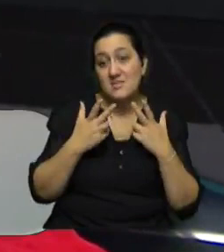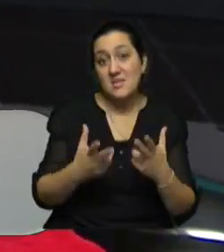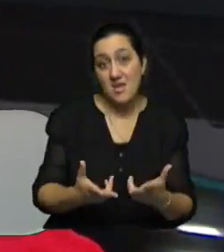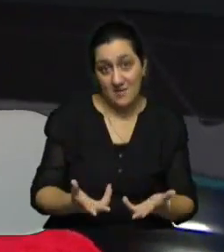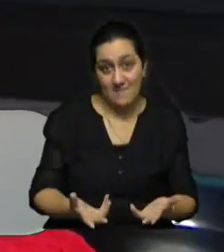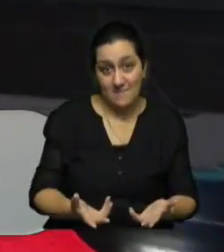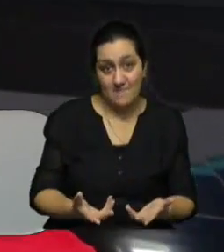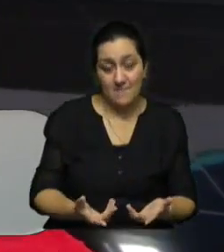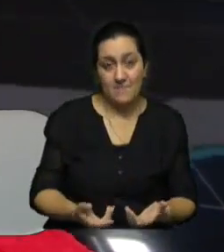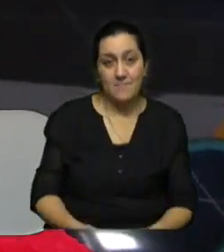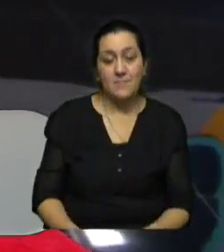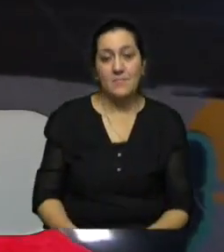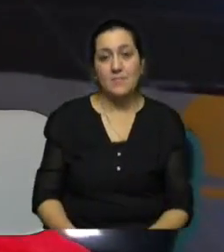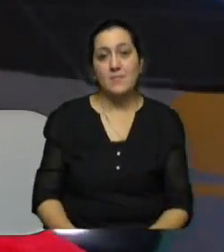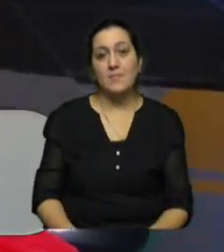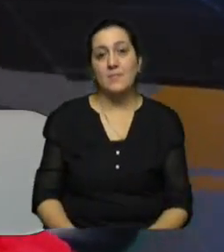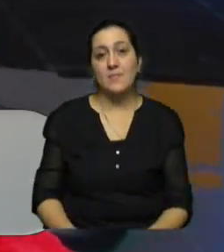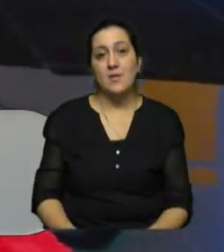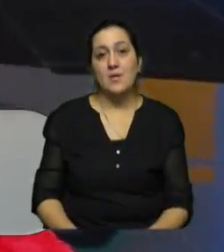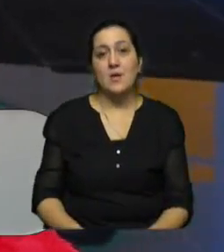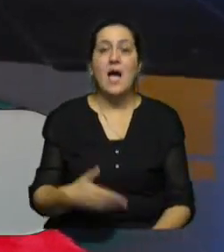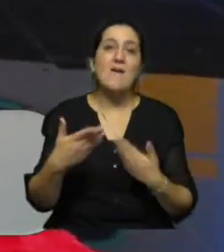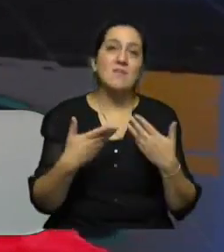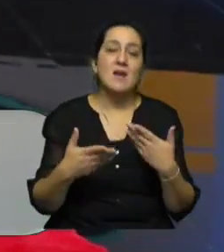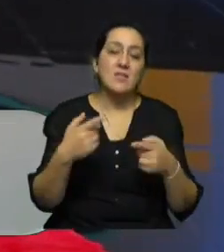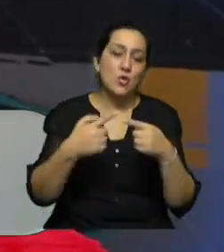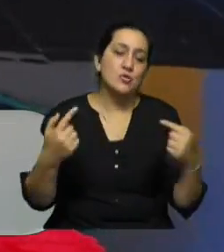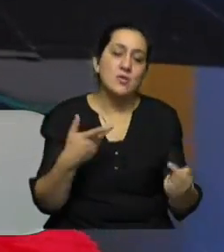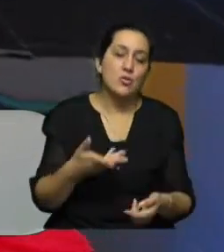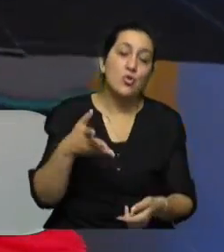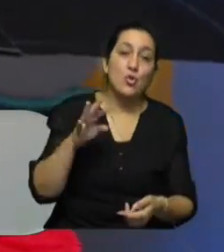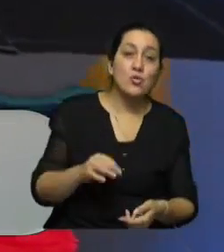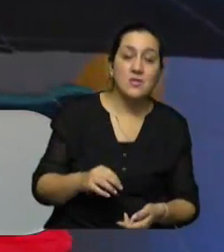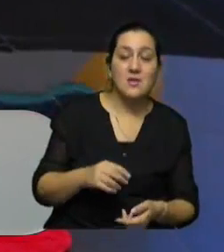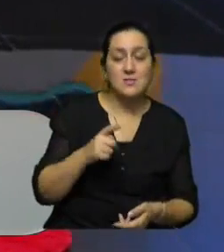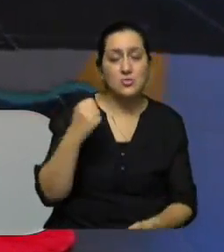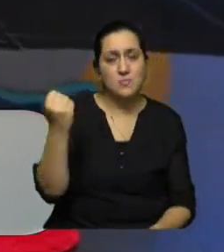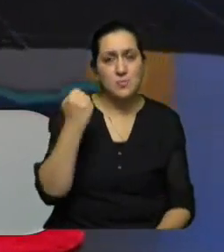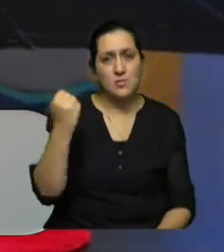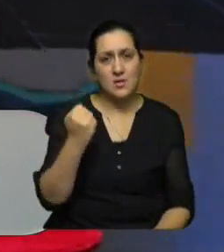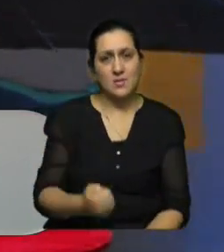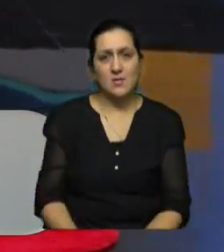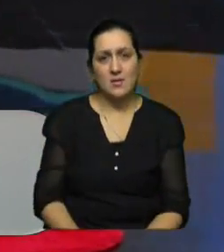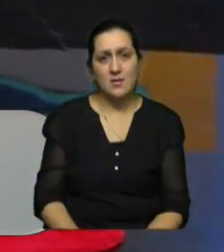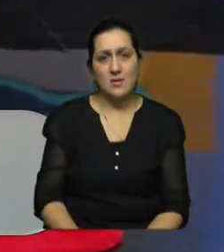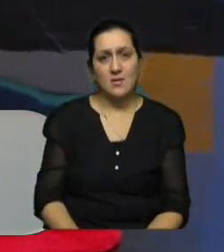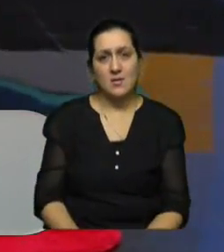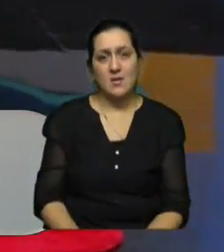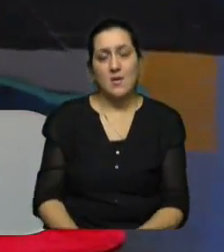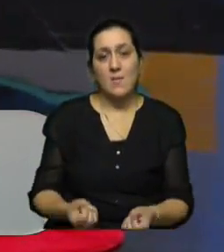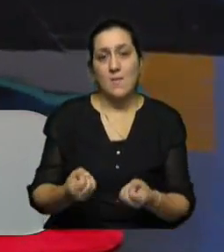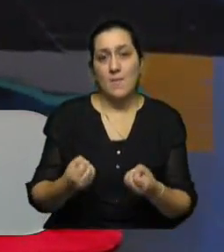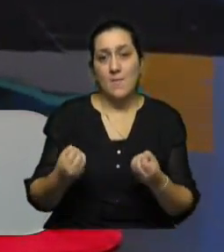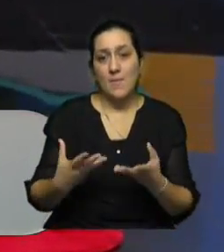ella. Eso que dicen de sublimar lo cotidiano. Y eso es sumamente importante, porque le da